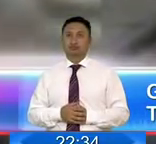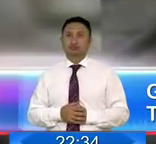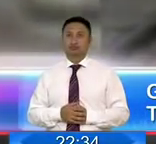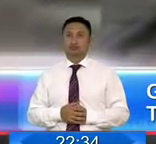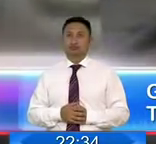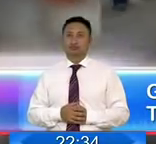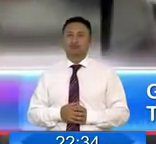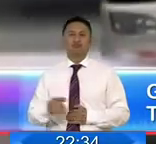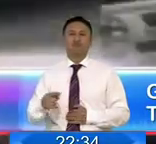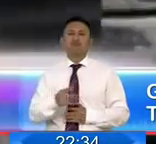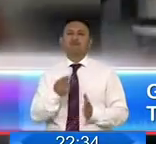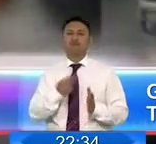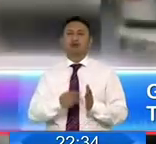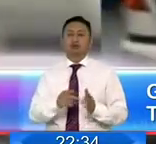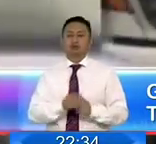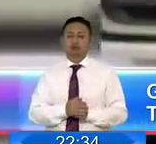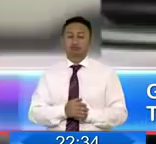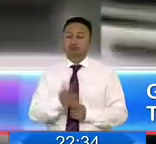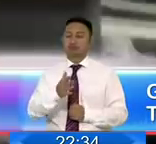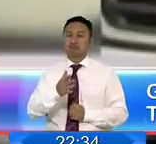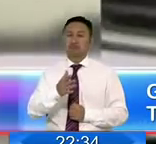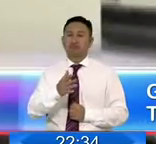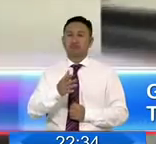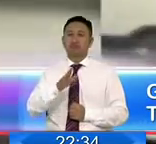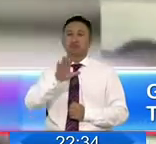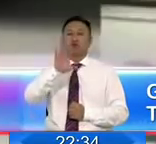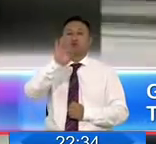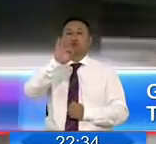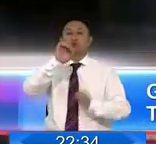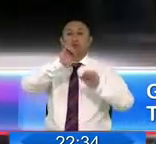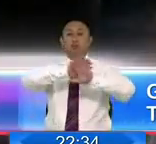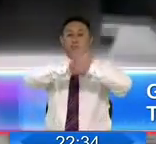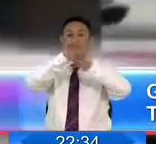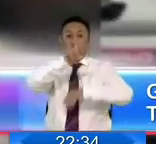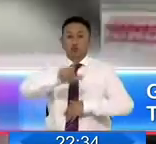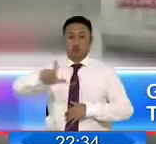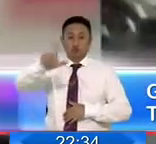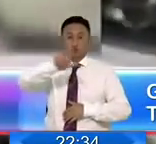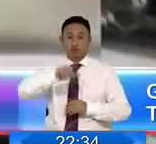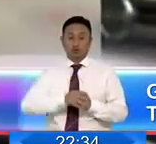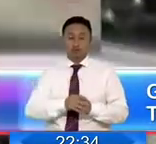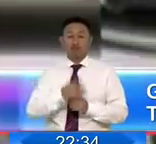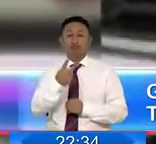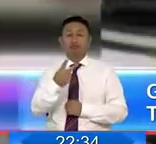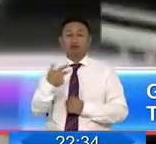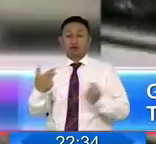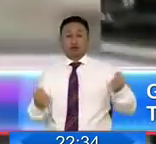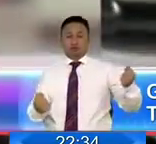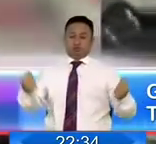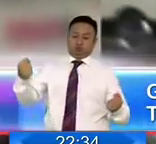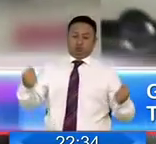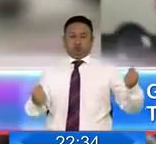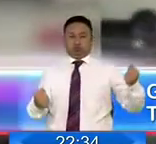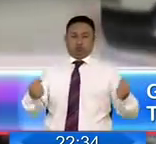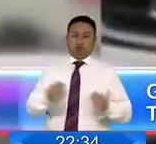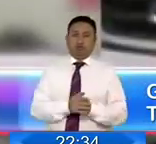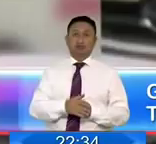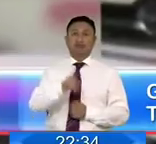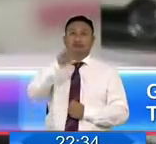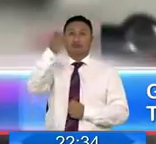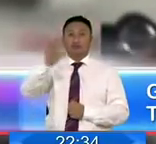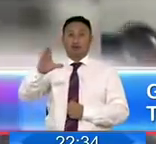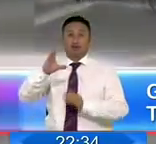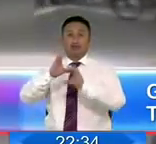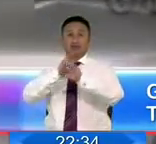El suceso se registró alrededor de las 9 de la mañana de este lunes. Dos vehículos pesados, un camión y un